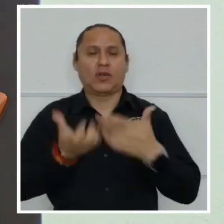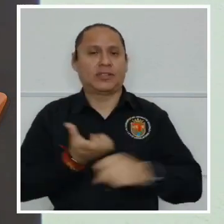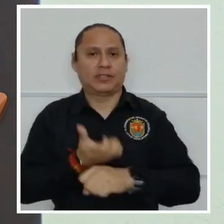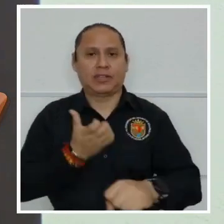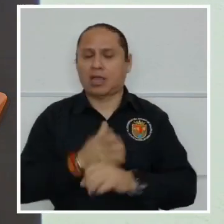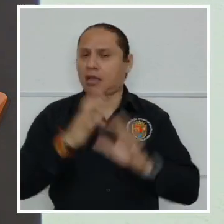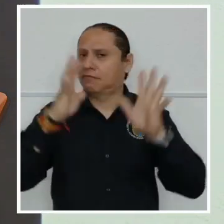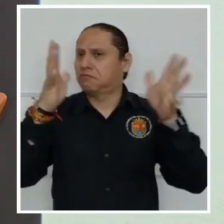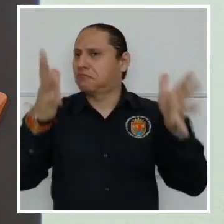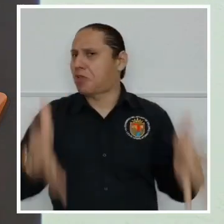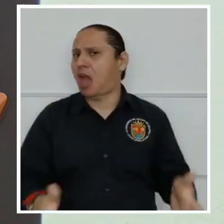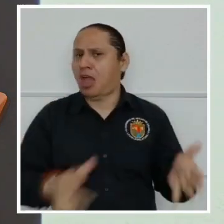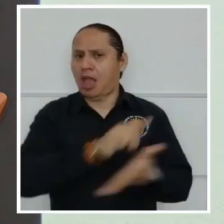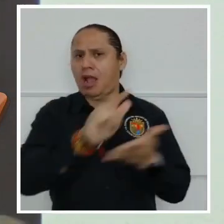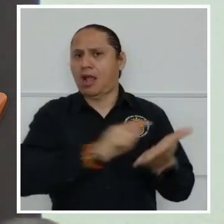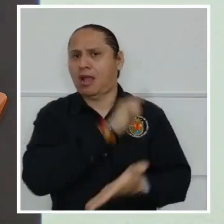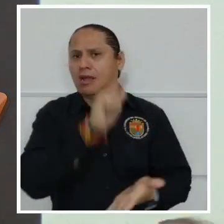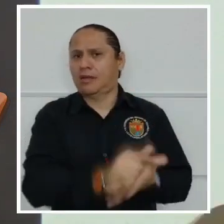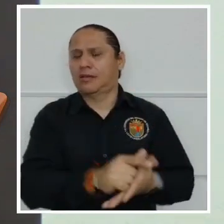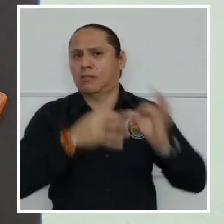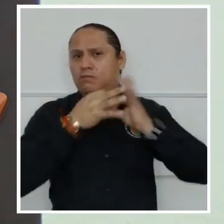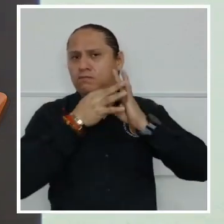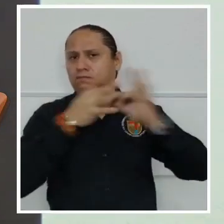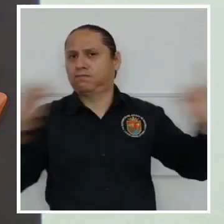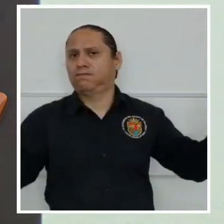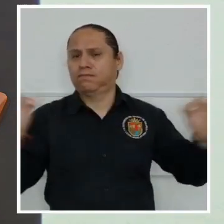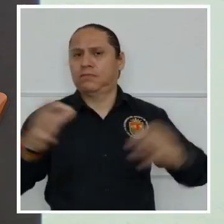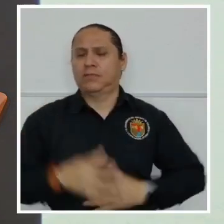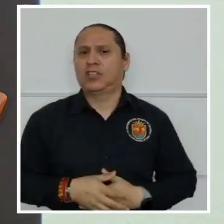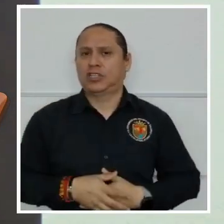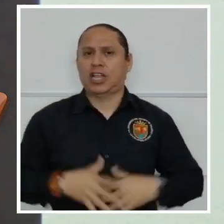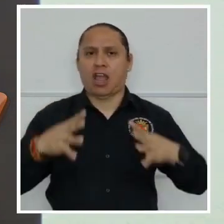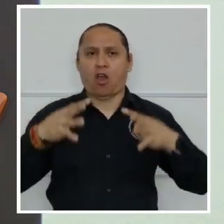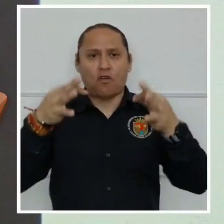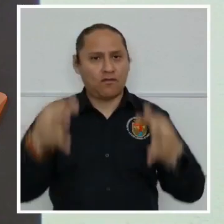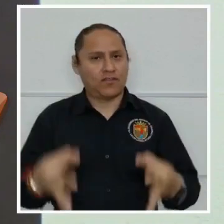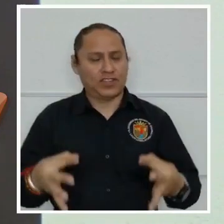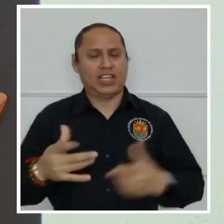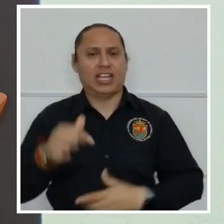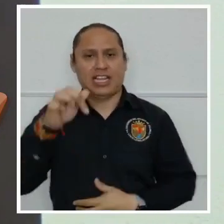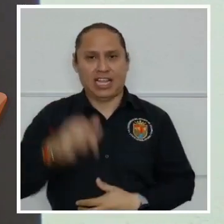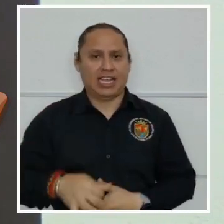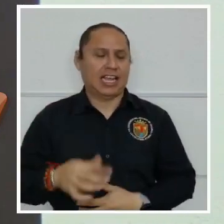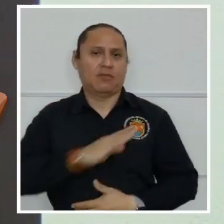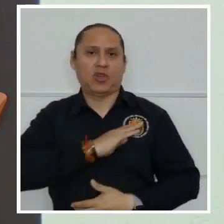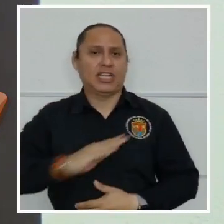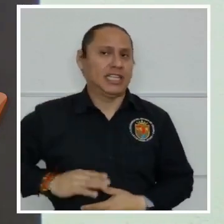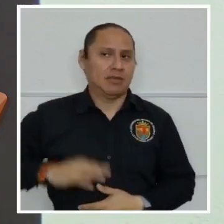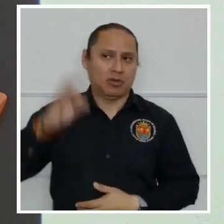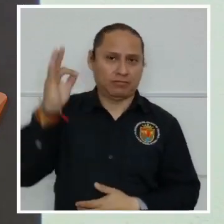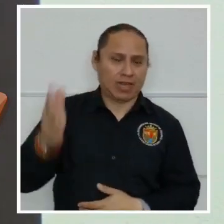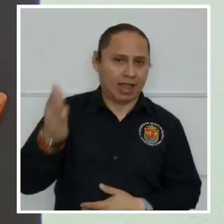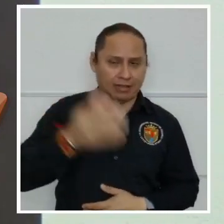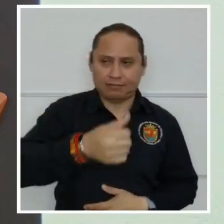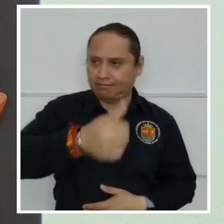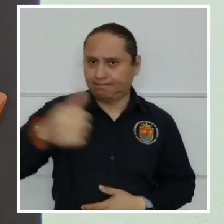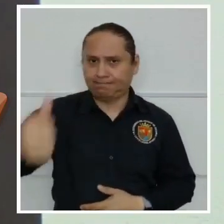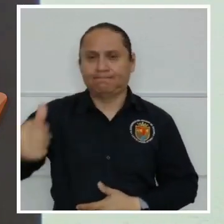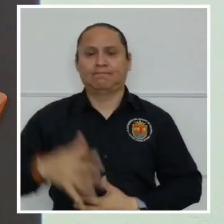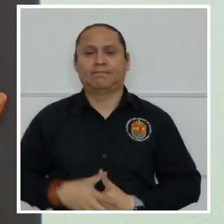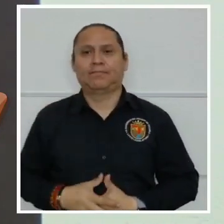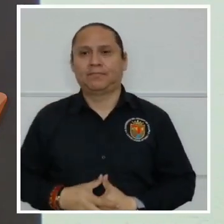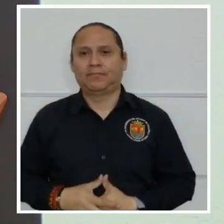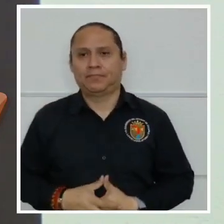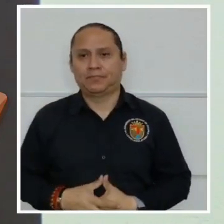así va a quedar estipulado en las publicaciones oficiales de las leyes de ingresos de cada municipio.